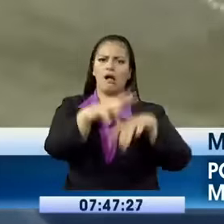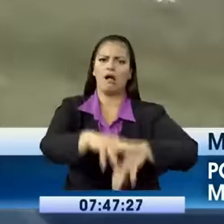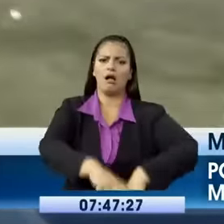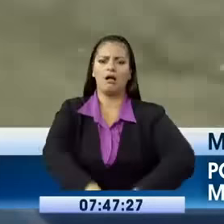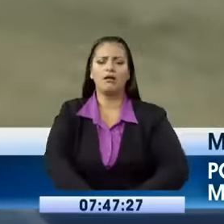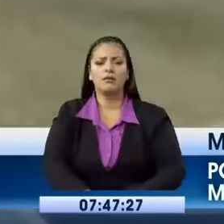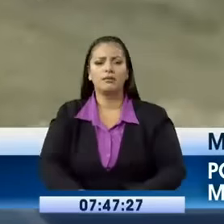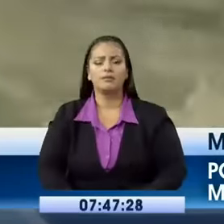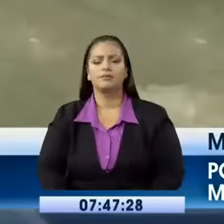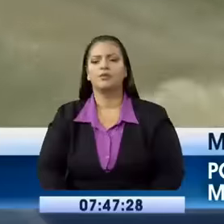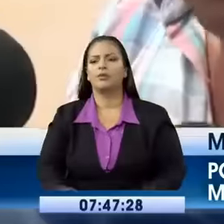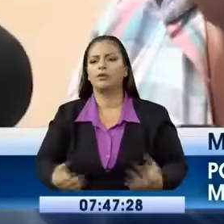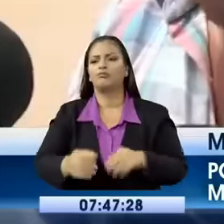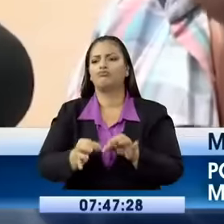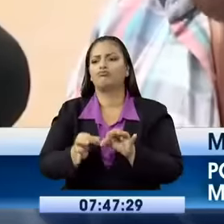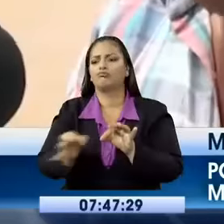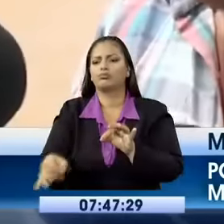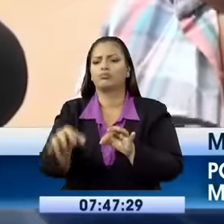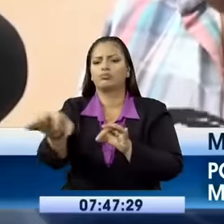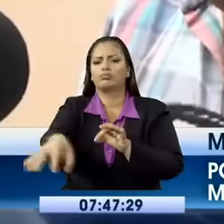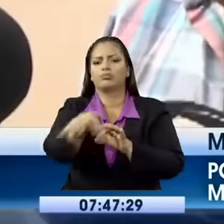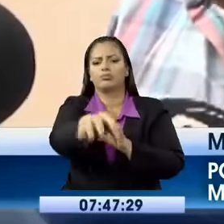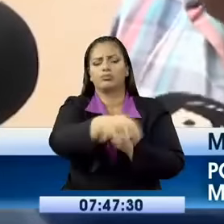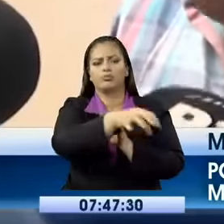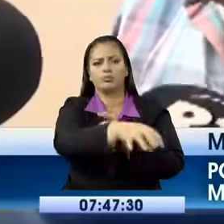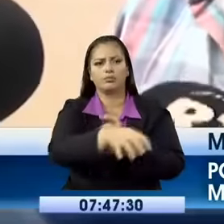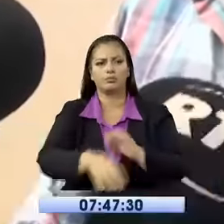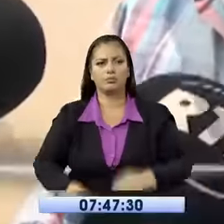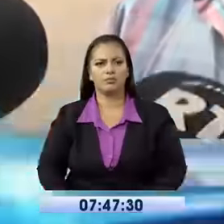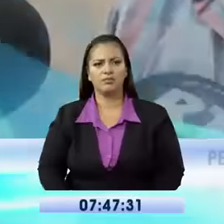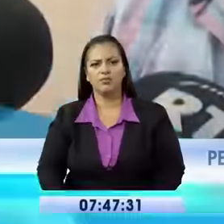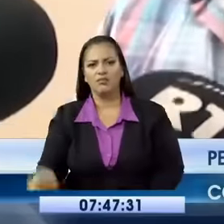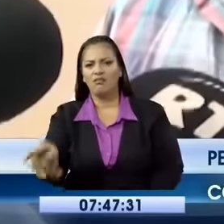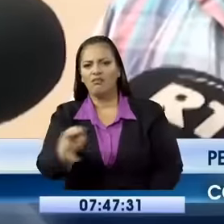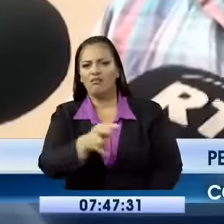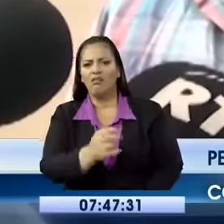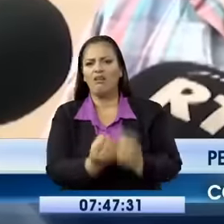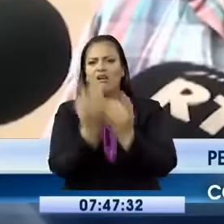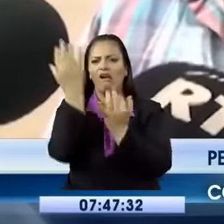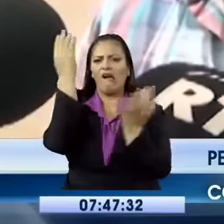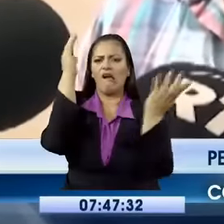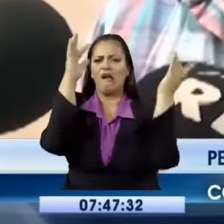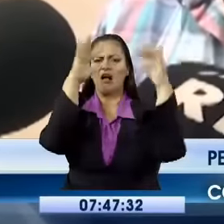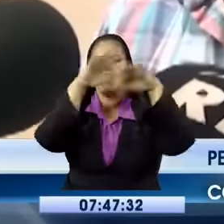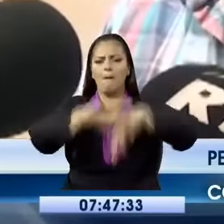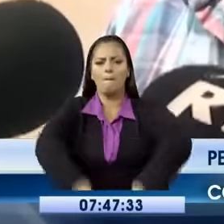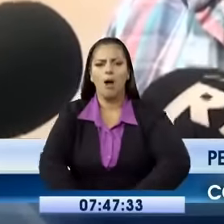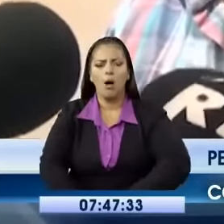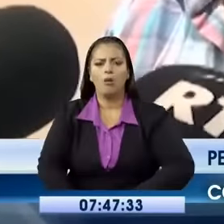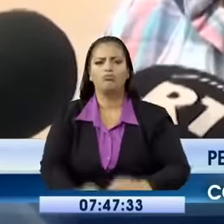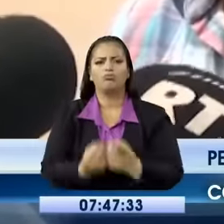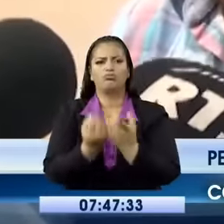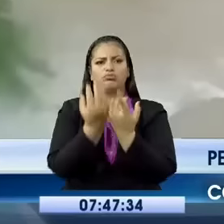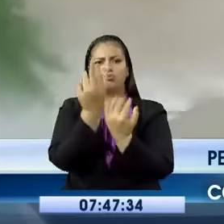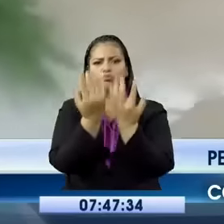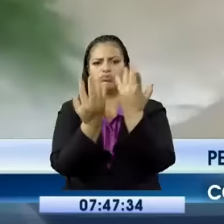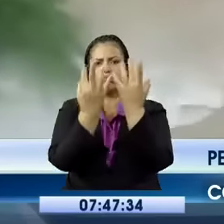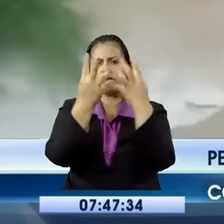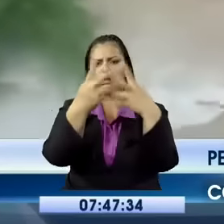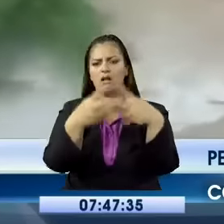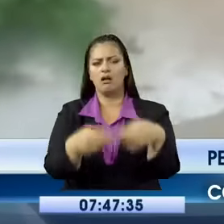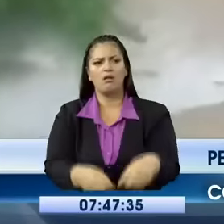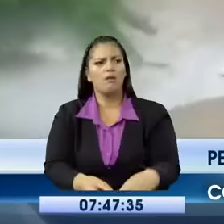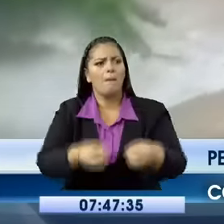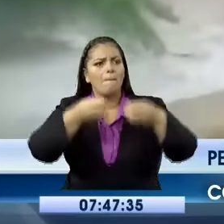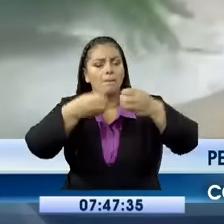Lola grande y San Vicente tienen una pérdida considerable que lo cual Pues en lo posterior se va a establecer una coordinación con el mismo Ministerio de